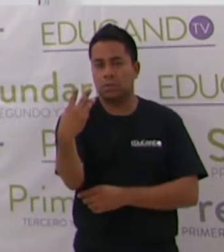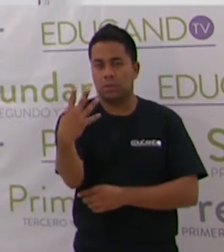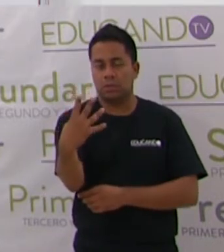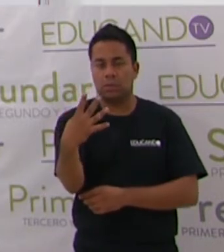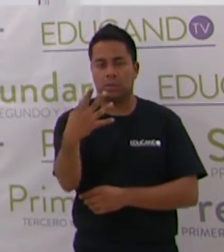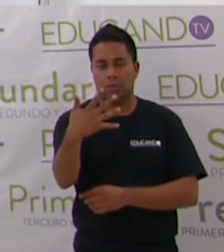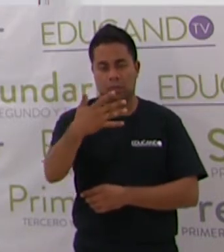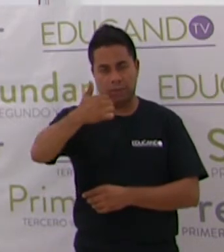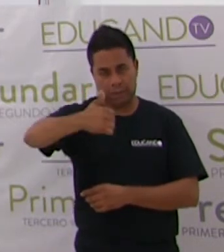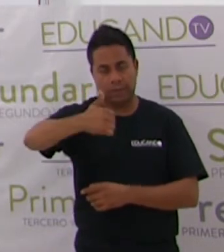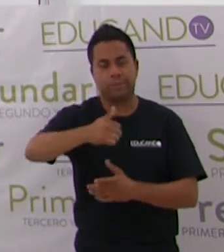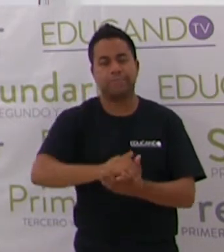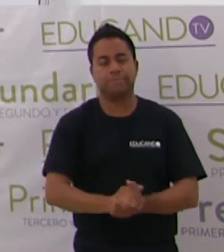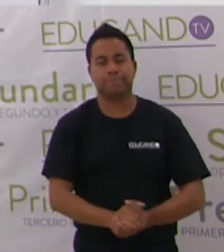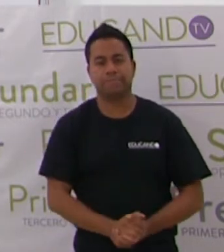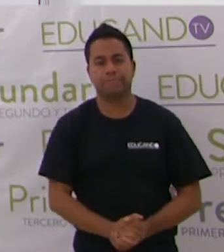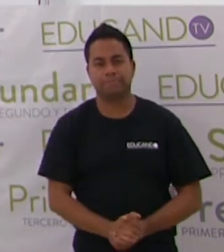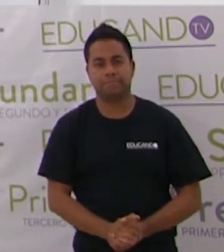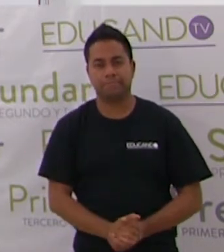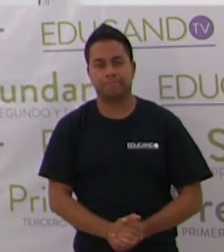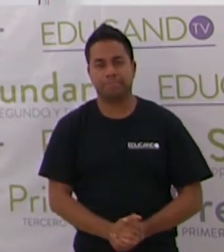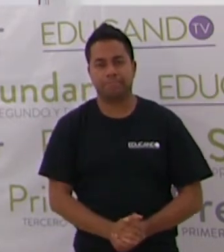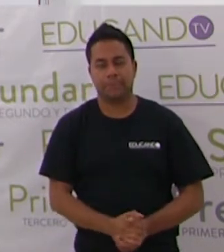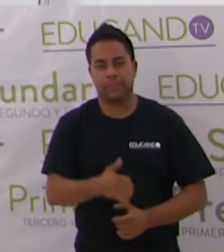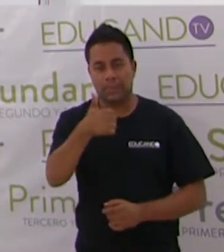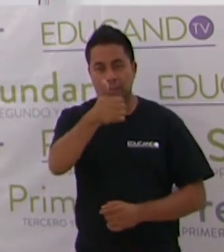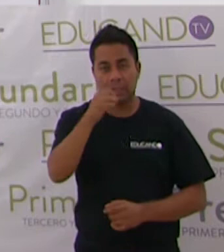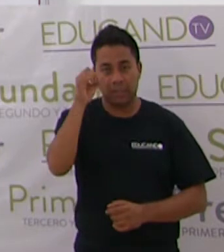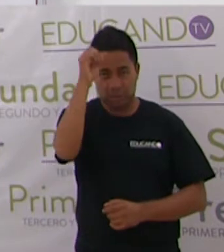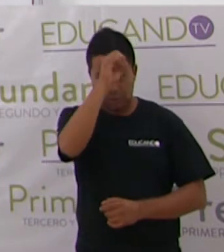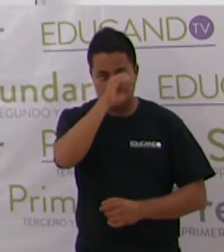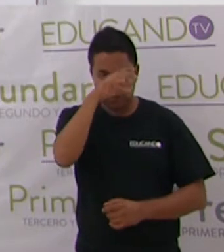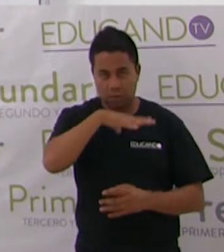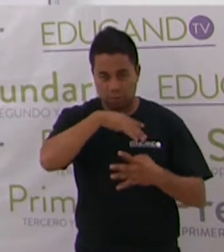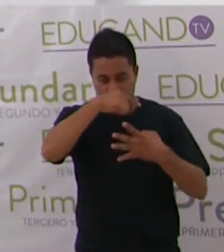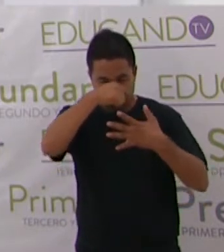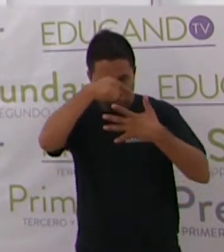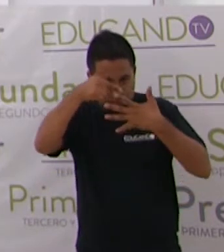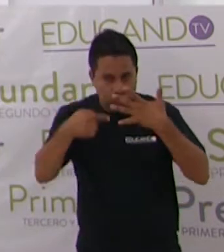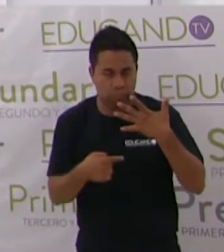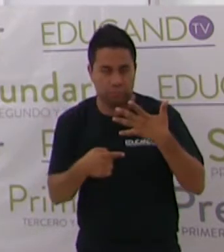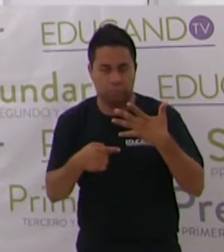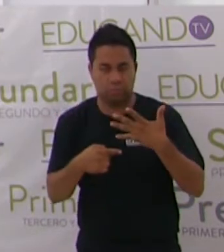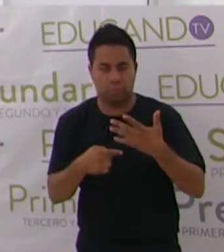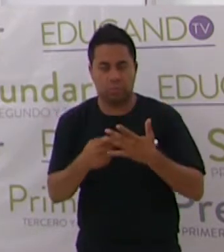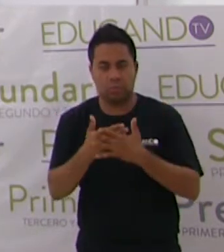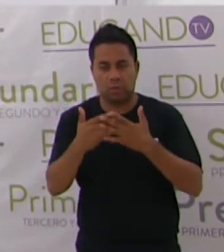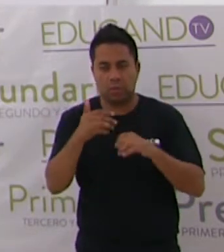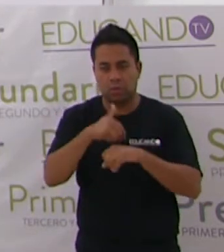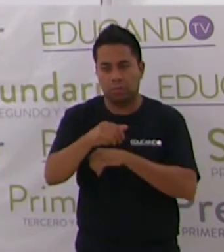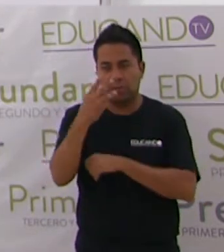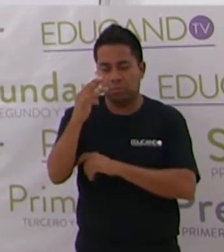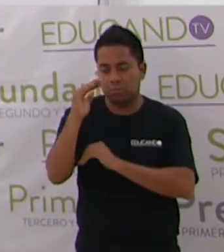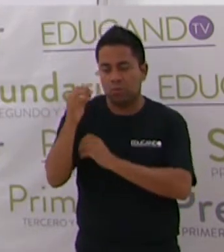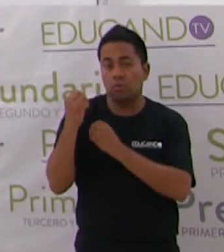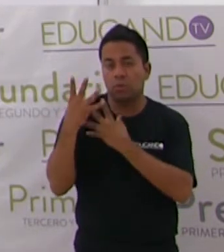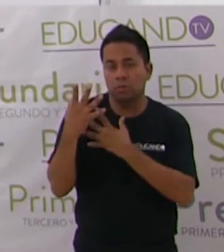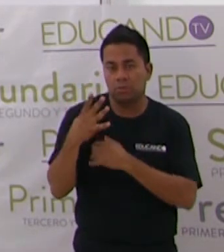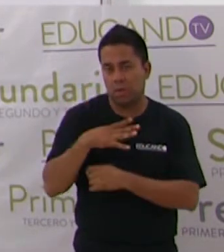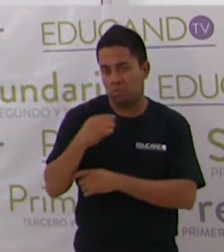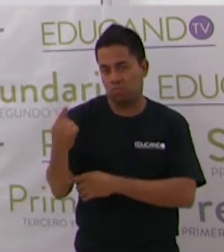5 y 6. 6 opciones. ¿Cuántos 3 hay?